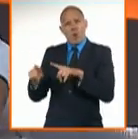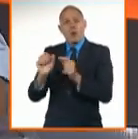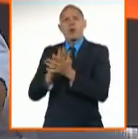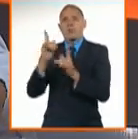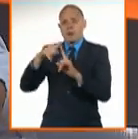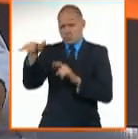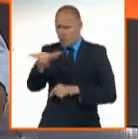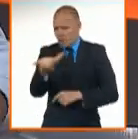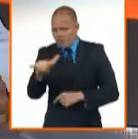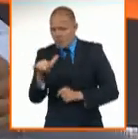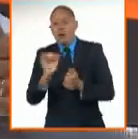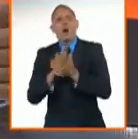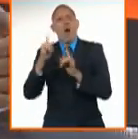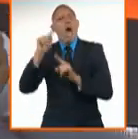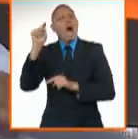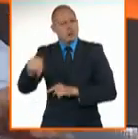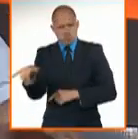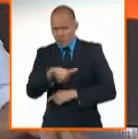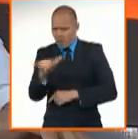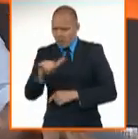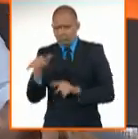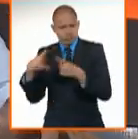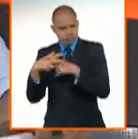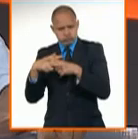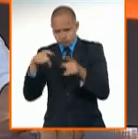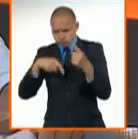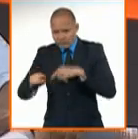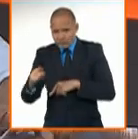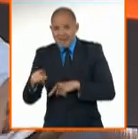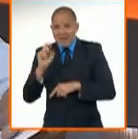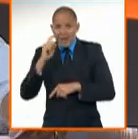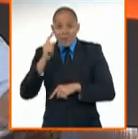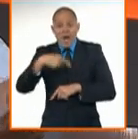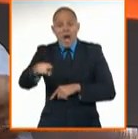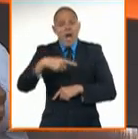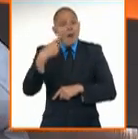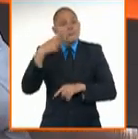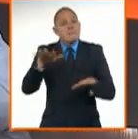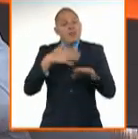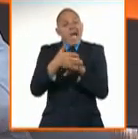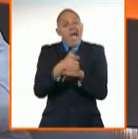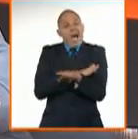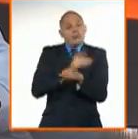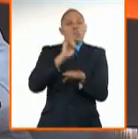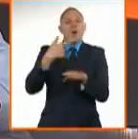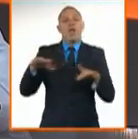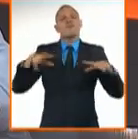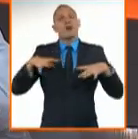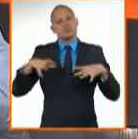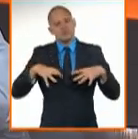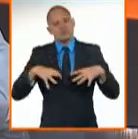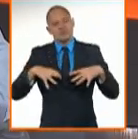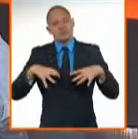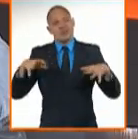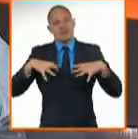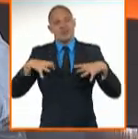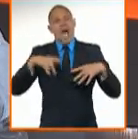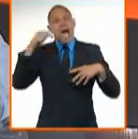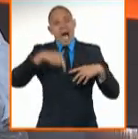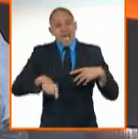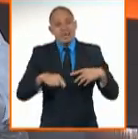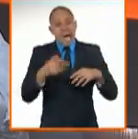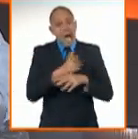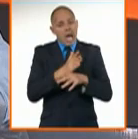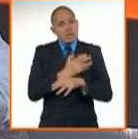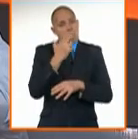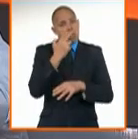está planificada una intervención de cara a poder enfrentar el verano con una menor afectación de esa potencia pero la situación sigue